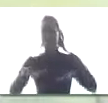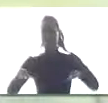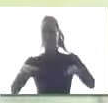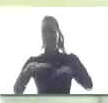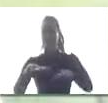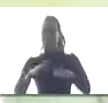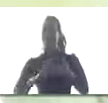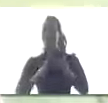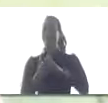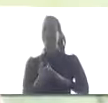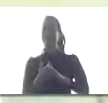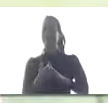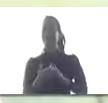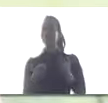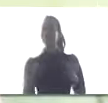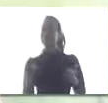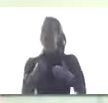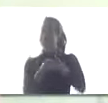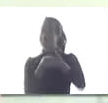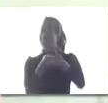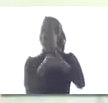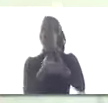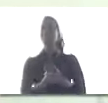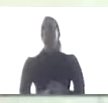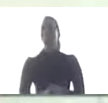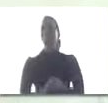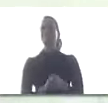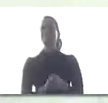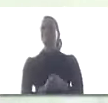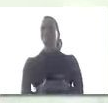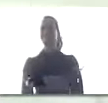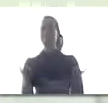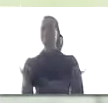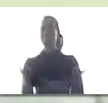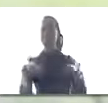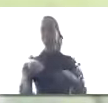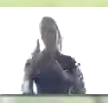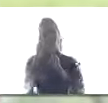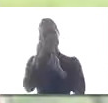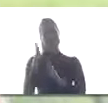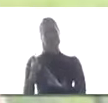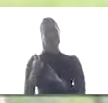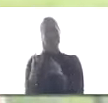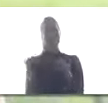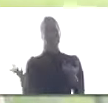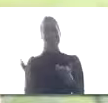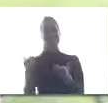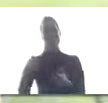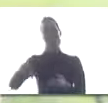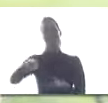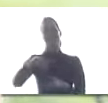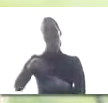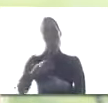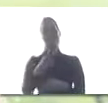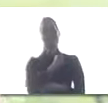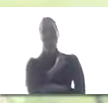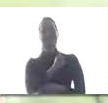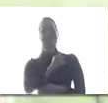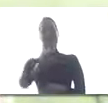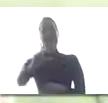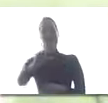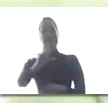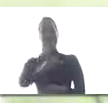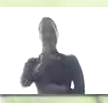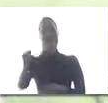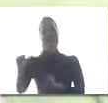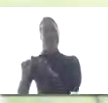paz, también seguimos reconociendo que la labor de los líderes y las lideresas